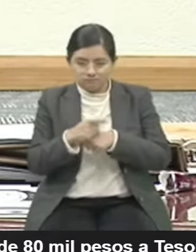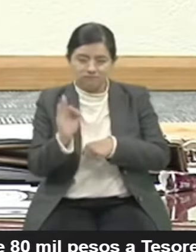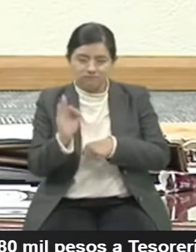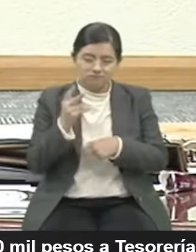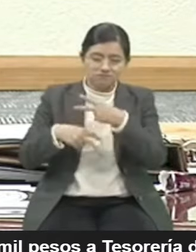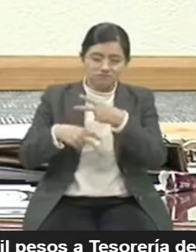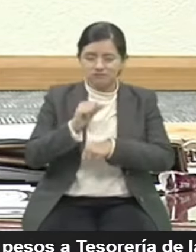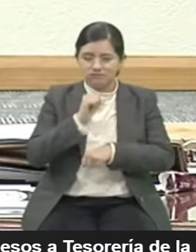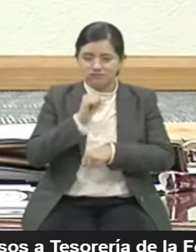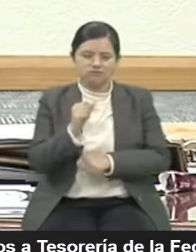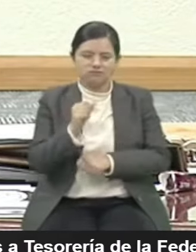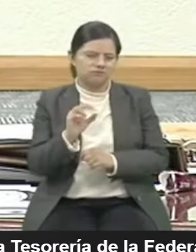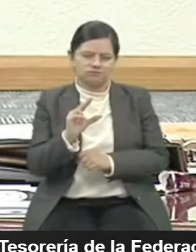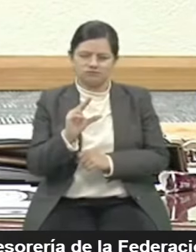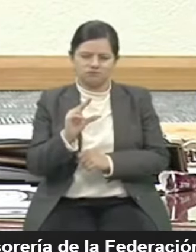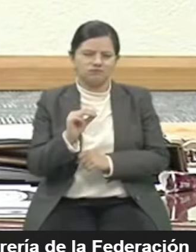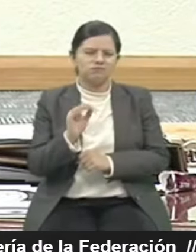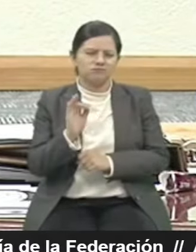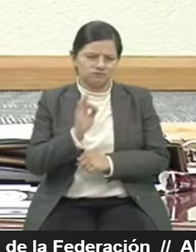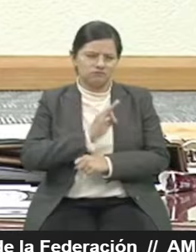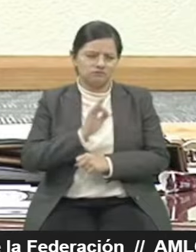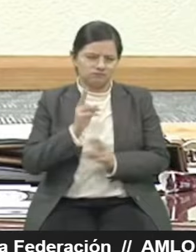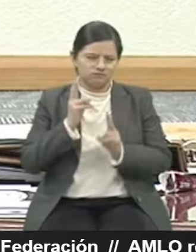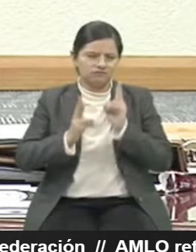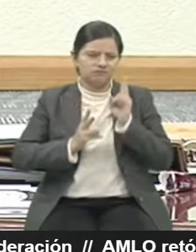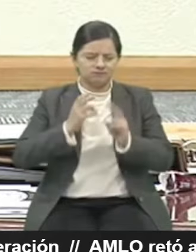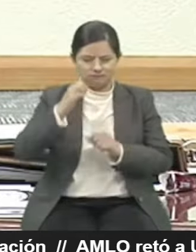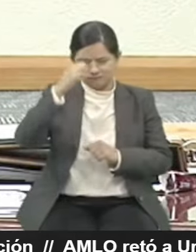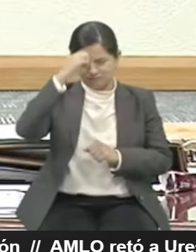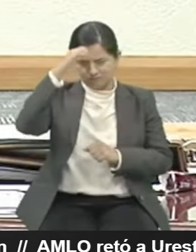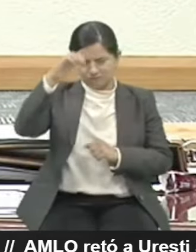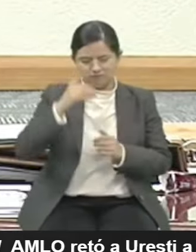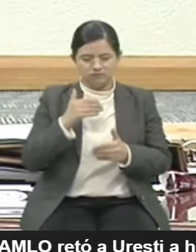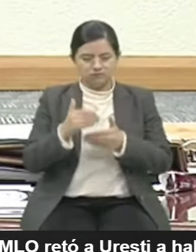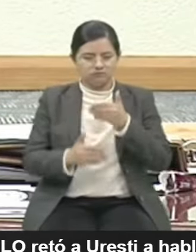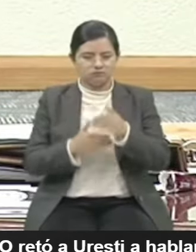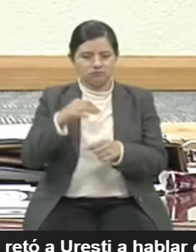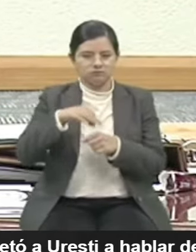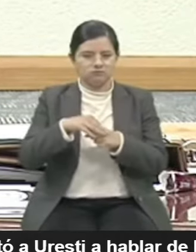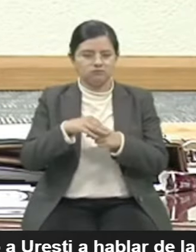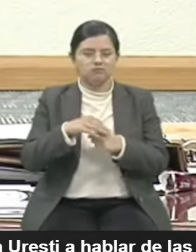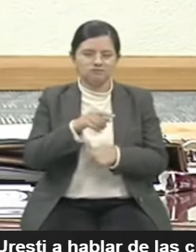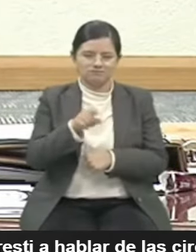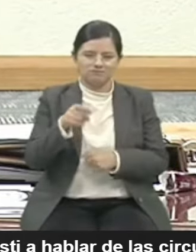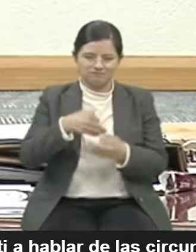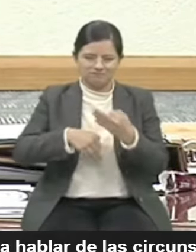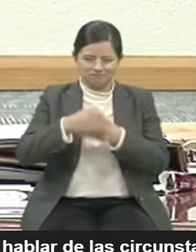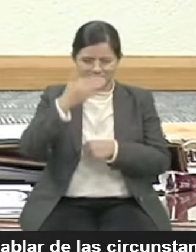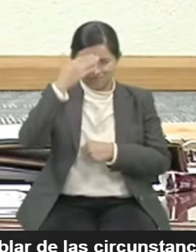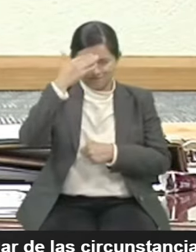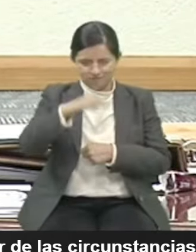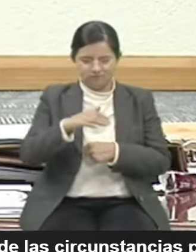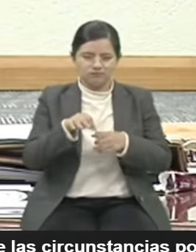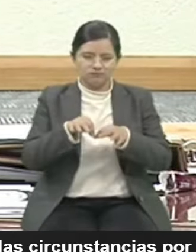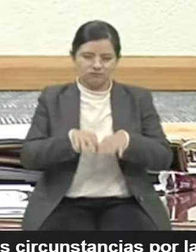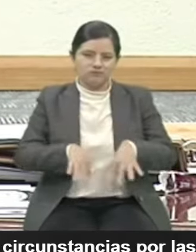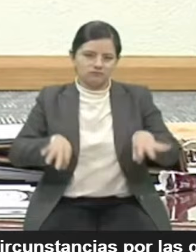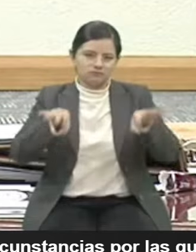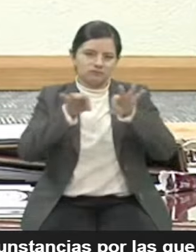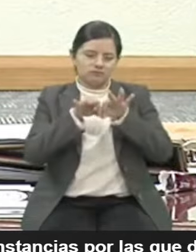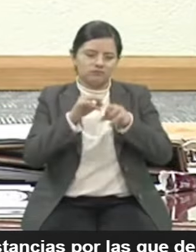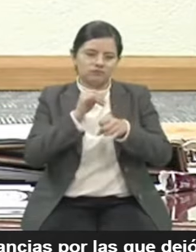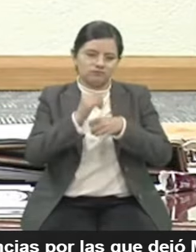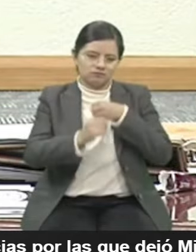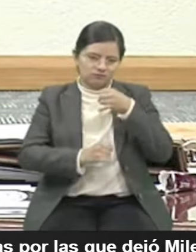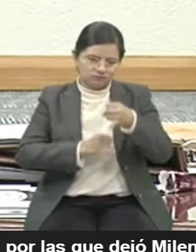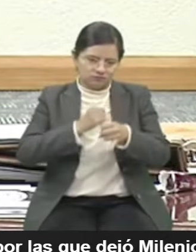visitantes extranjeros en este proceso electoral ambos todos sabemos que es important ante la relación